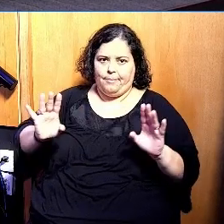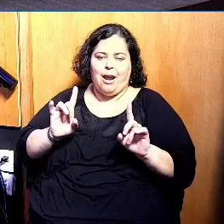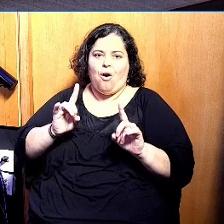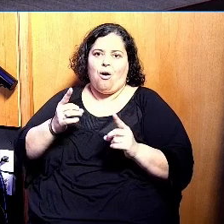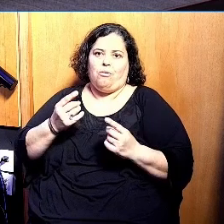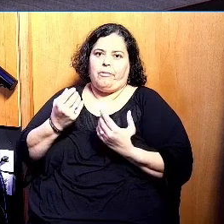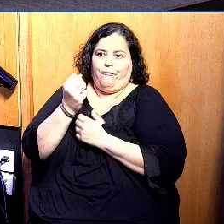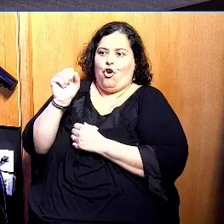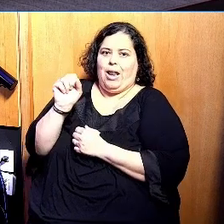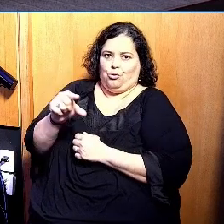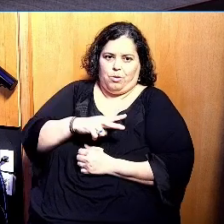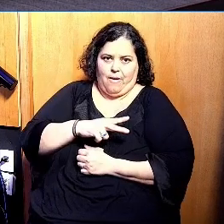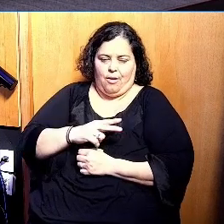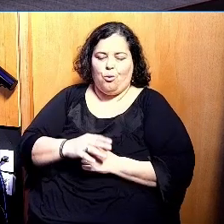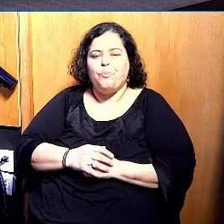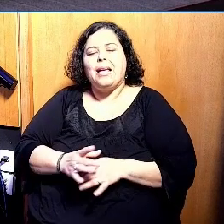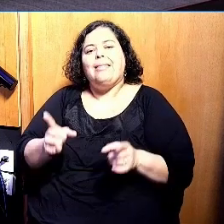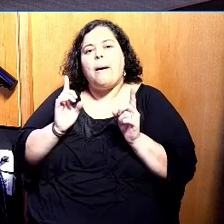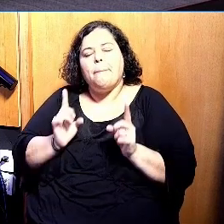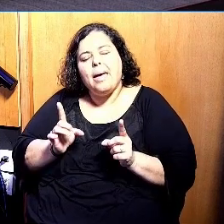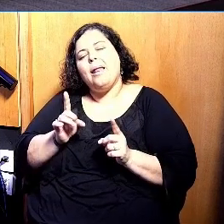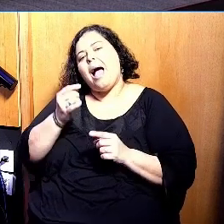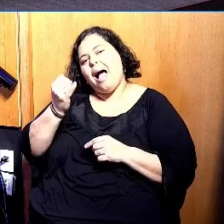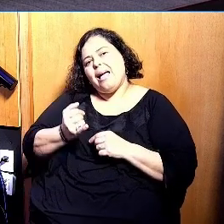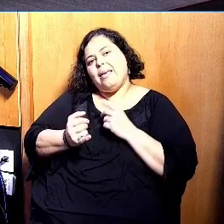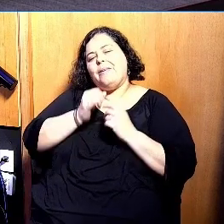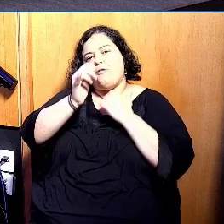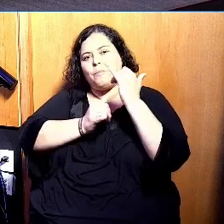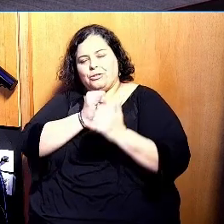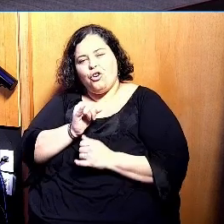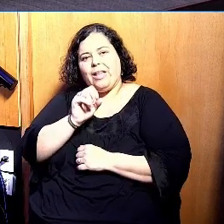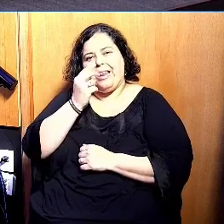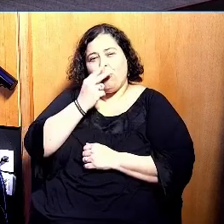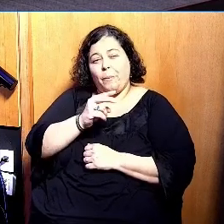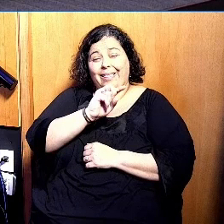Pero bueno, nada, tenemos información desde el 2019 hasta el 2022. Publicamos la información